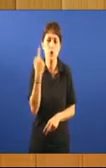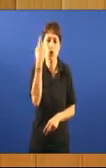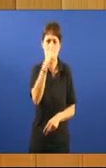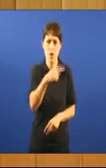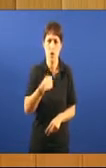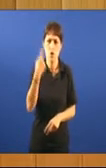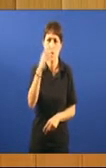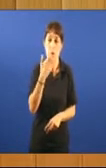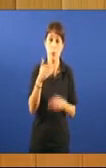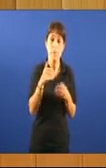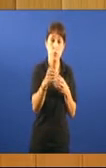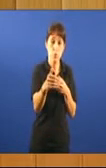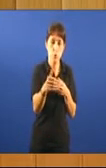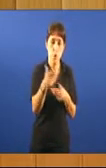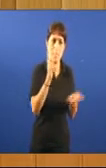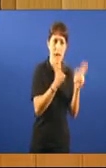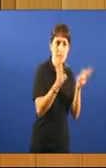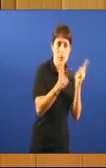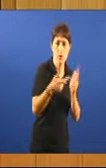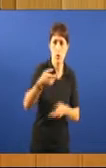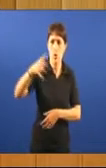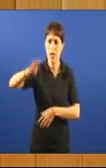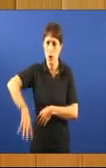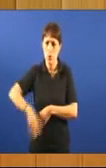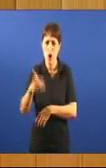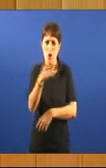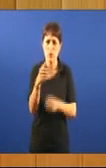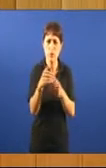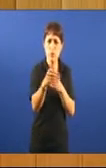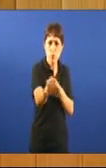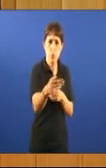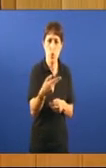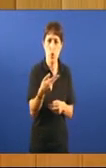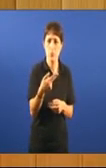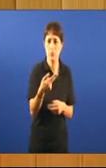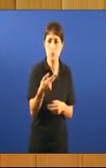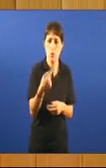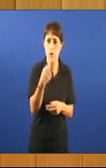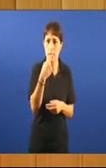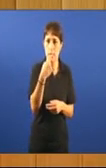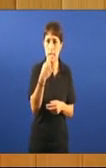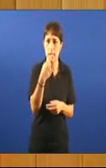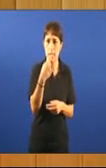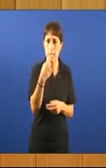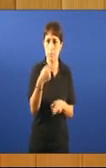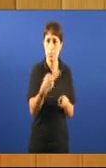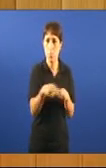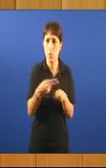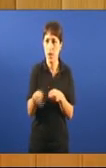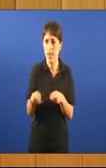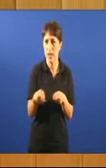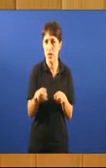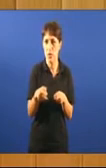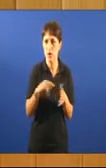tarde un novo estatus político, un amplo espazo de libre decisión. Pero vostede, en cambio, non